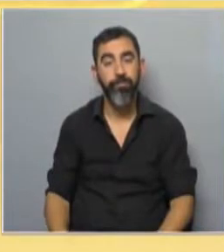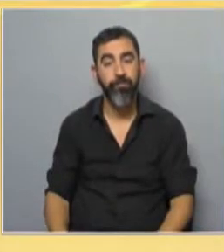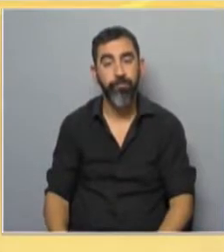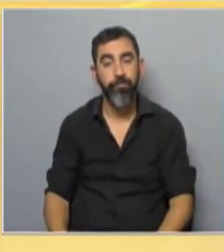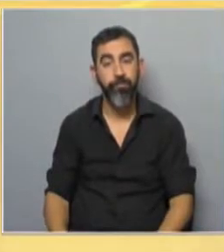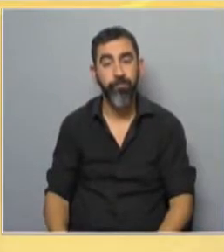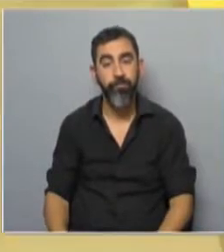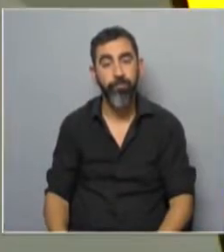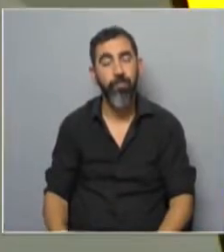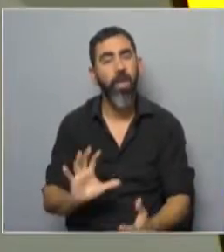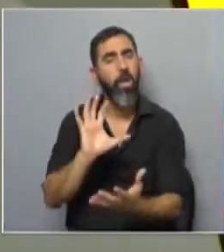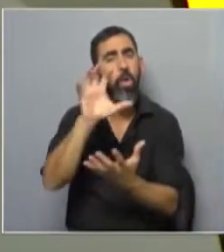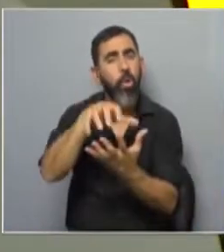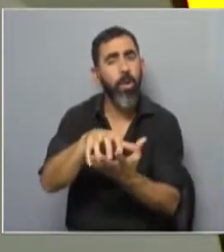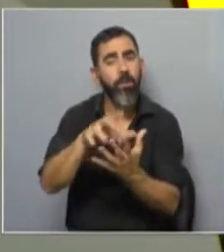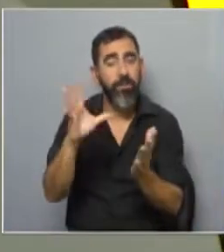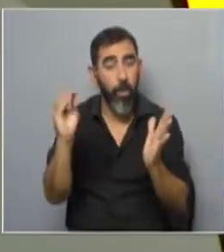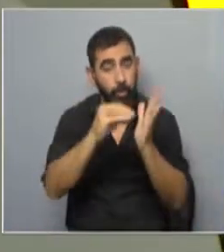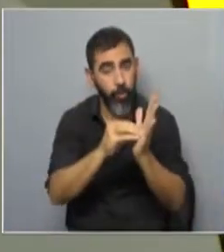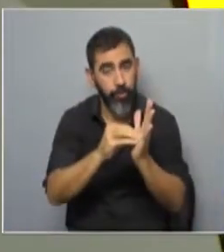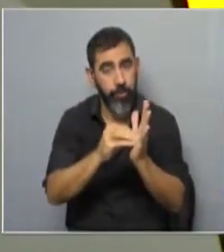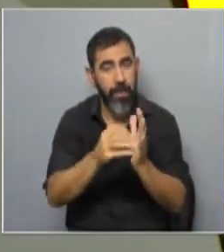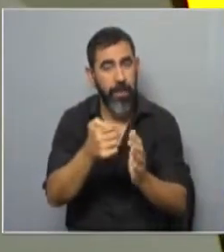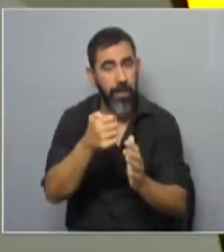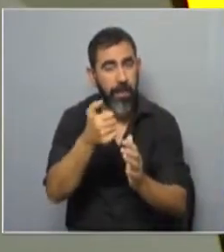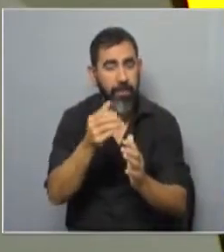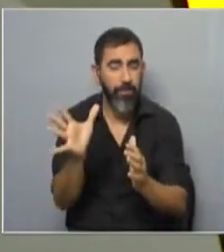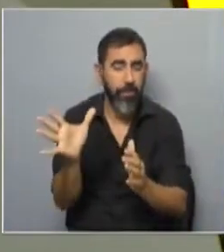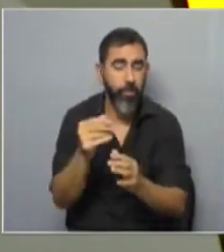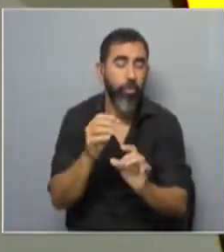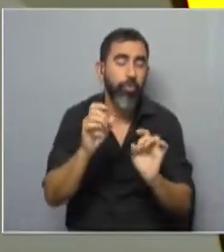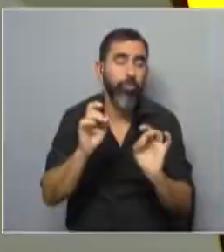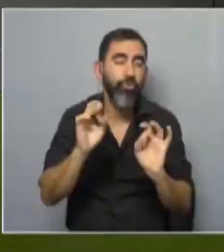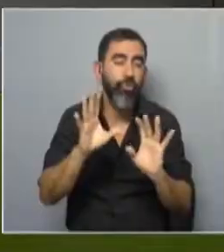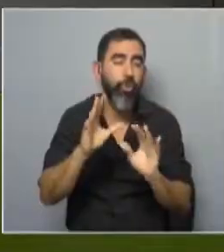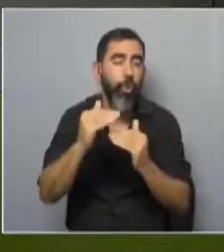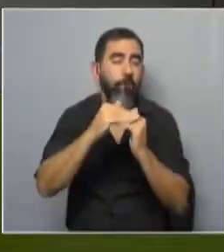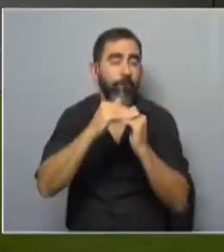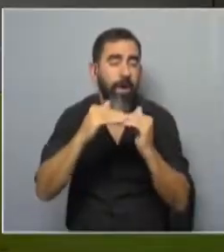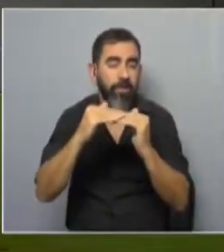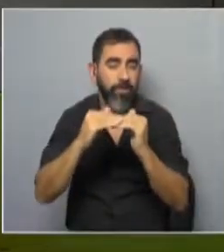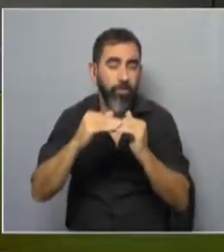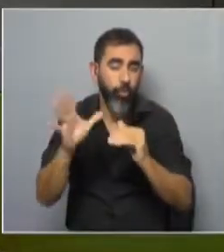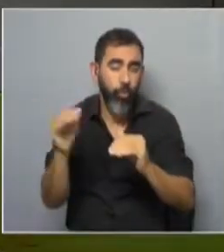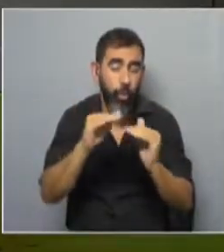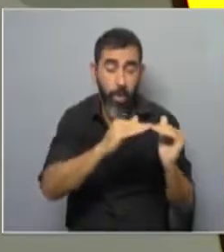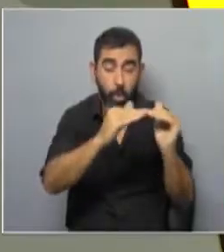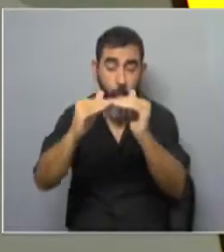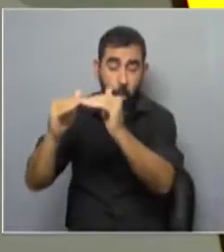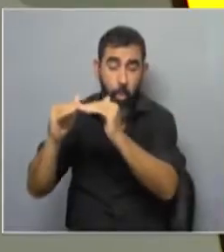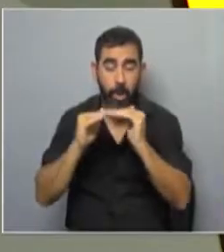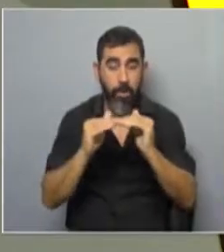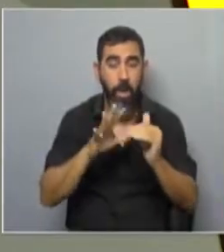dijiste recién, ¿no? El centro postula y casi todo lo que pasa, salvo la parte básica del Ceibal, que es unánime para todo, tiene una